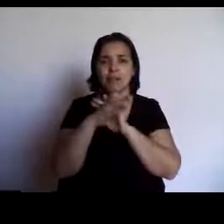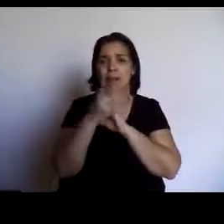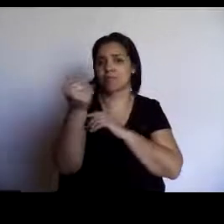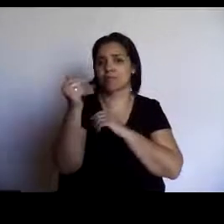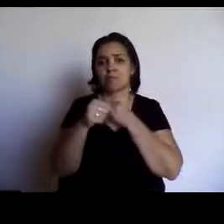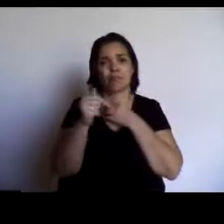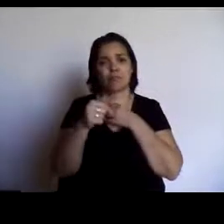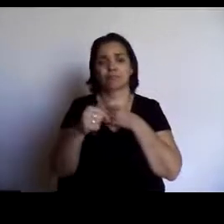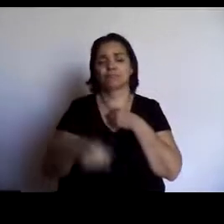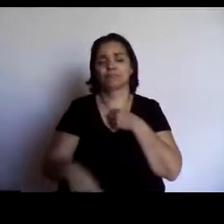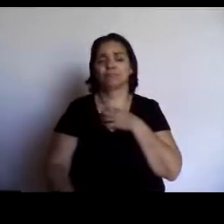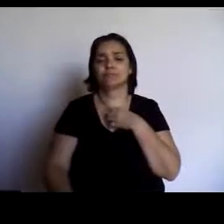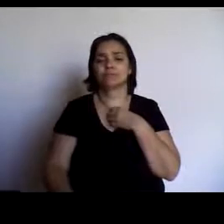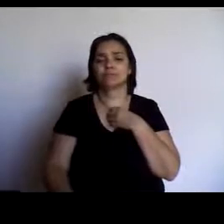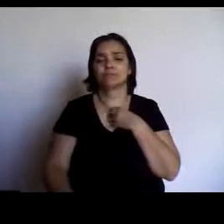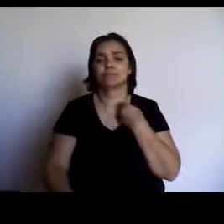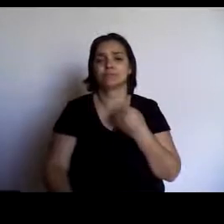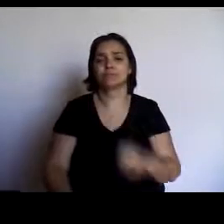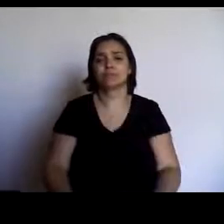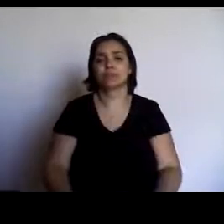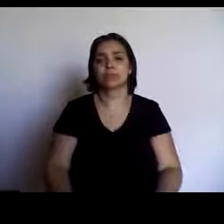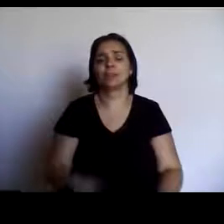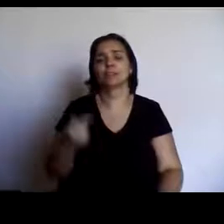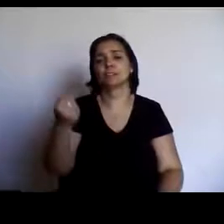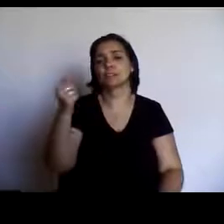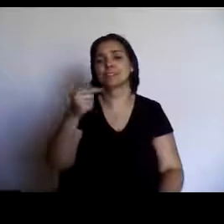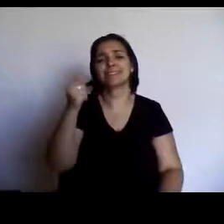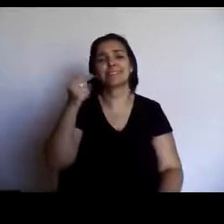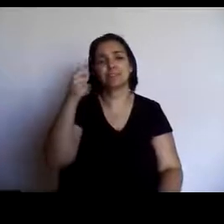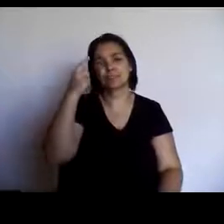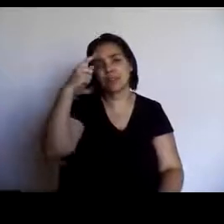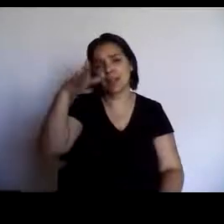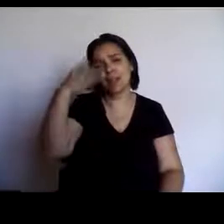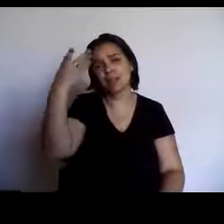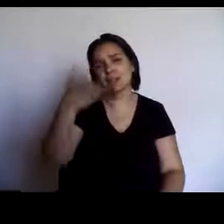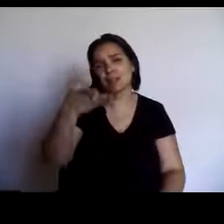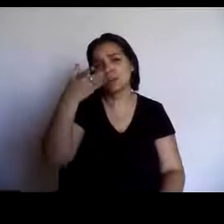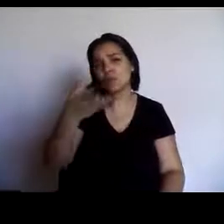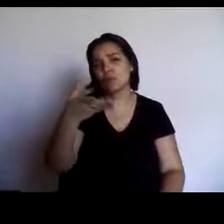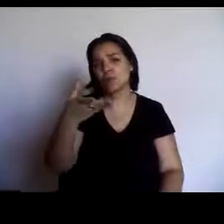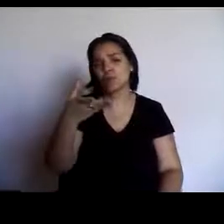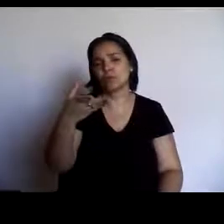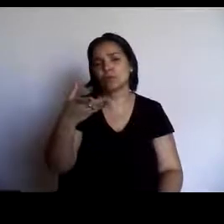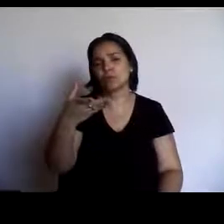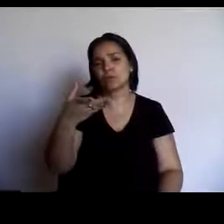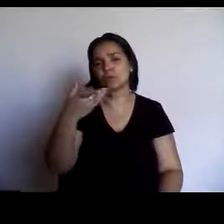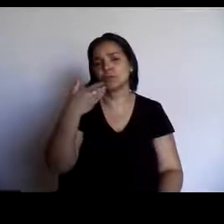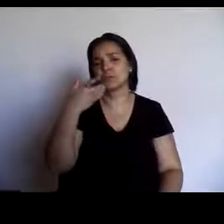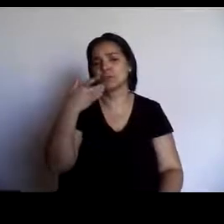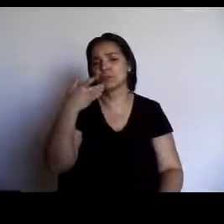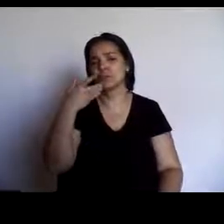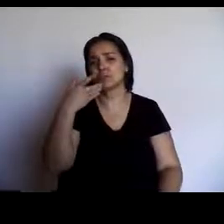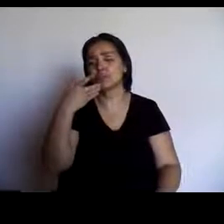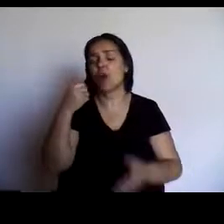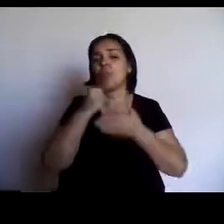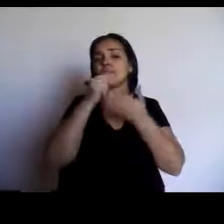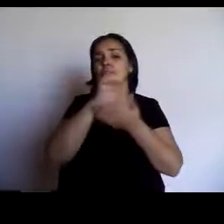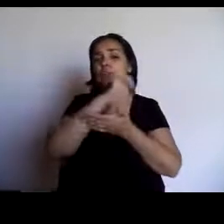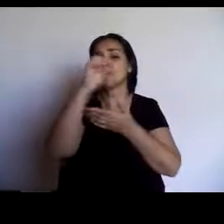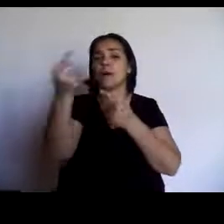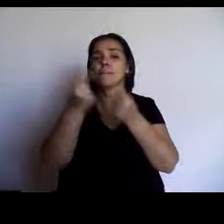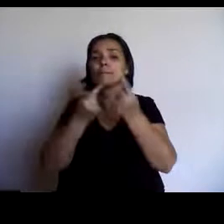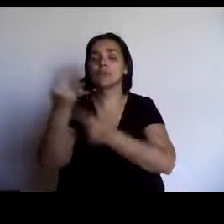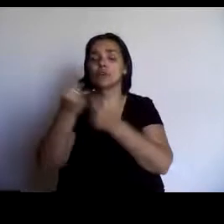a día de hoy. Las tres entidades son conscientes de la importancia que tienen los fondos europeos en la financiación